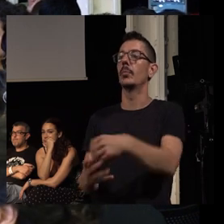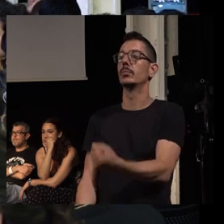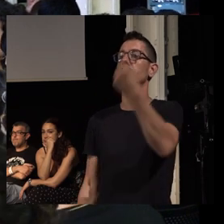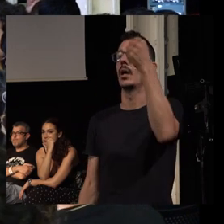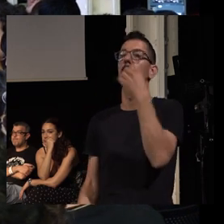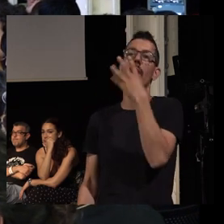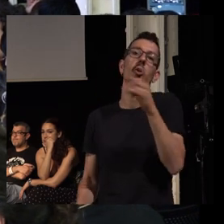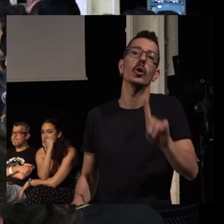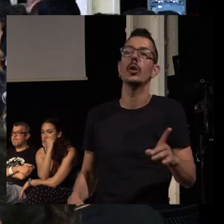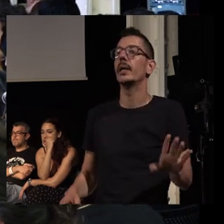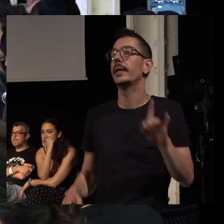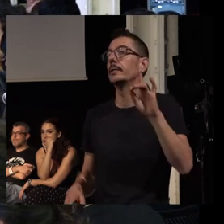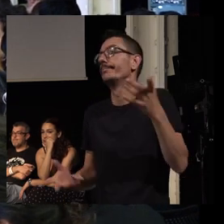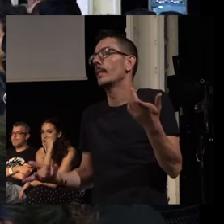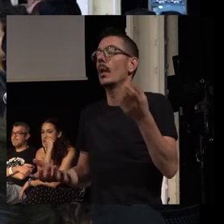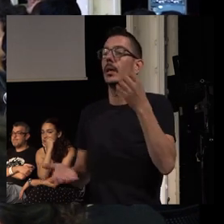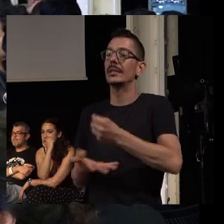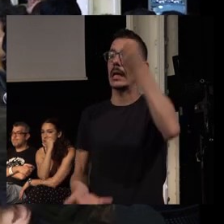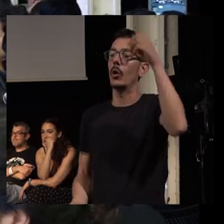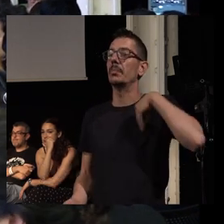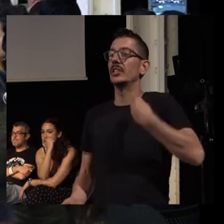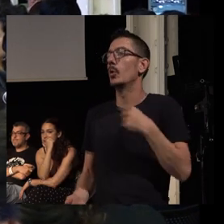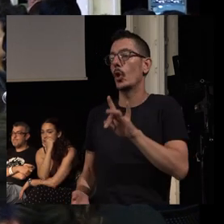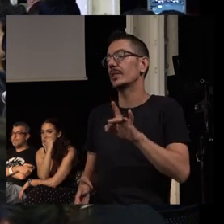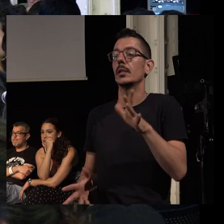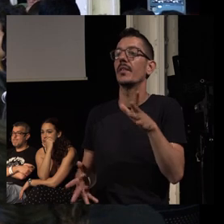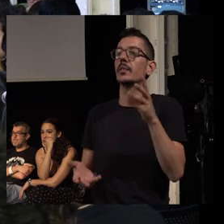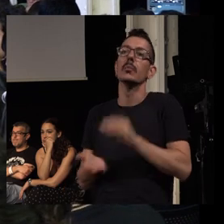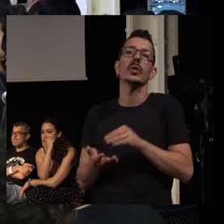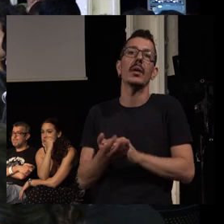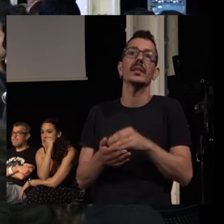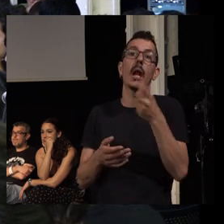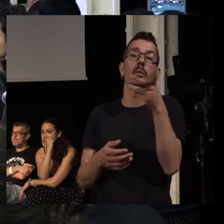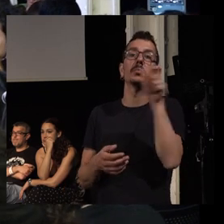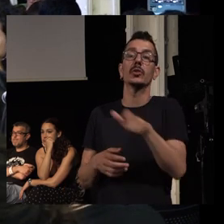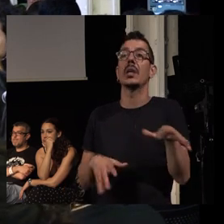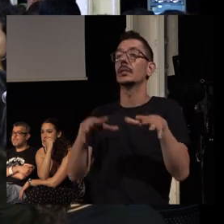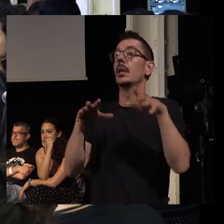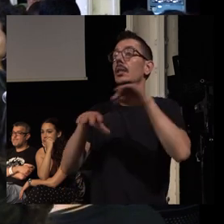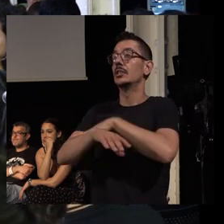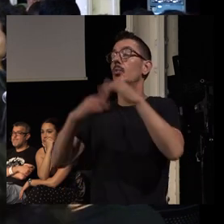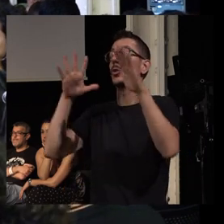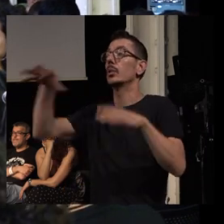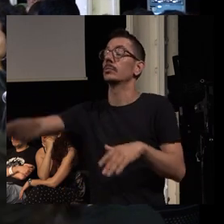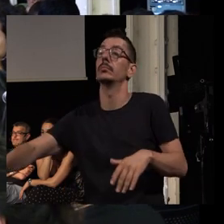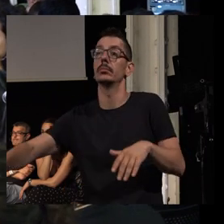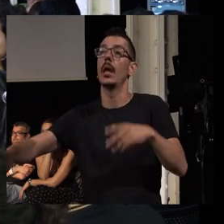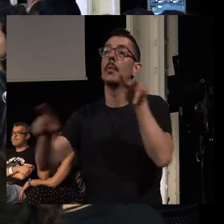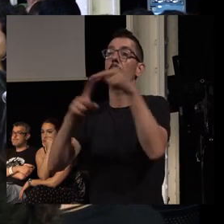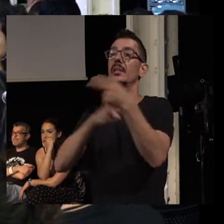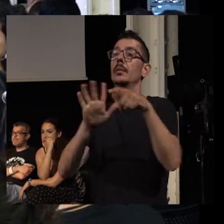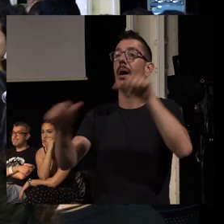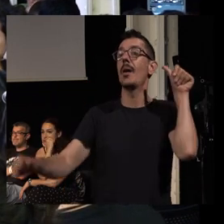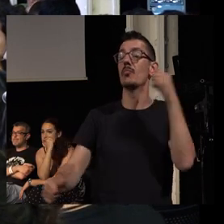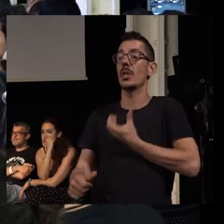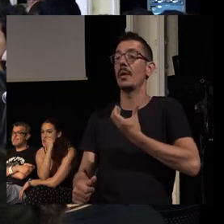bueno, ¿no?, en el mismo saco, y es como, bueno, creo que no es lo mismo, ¿no? Creo que hay gente tomando las instituciones desde una perspectiva municipalista,